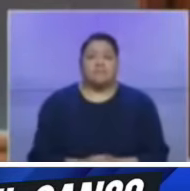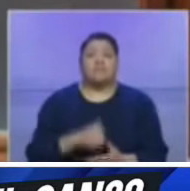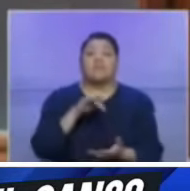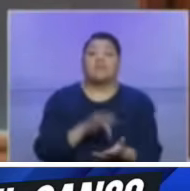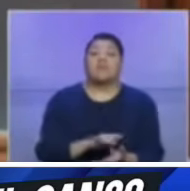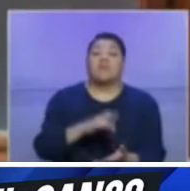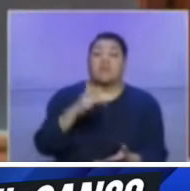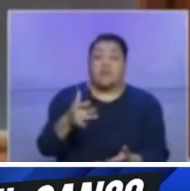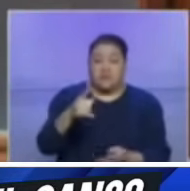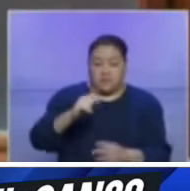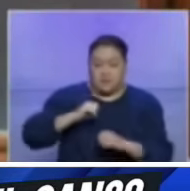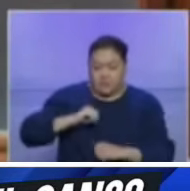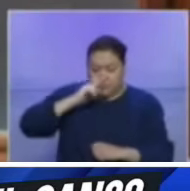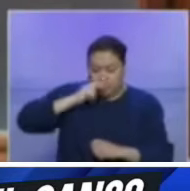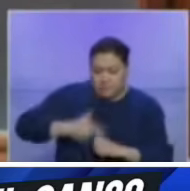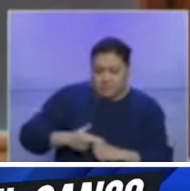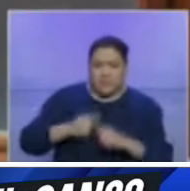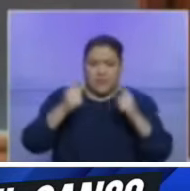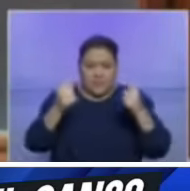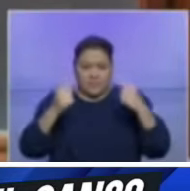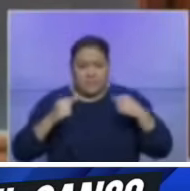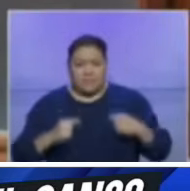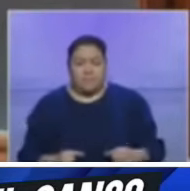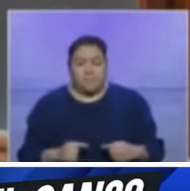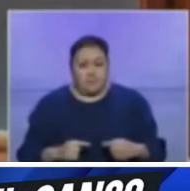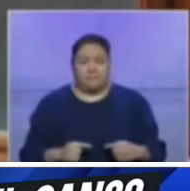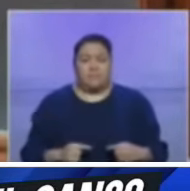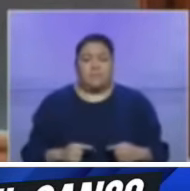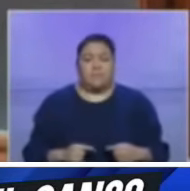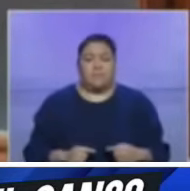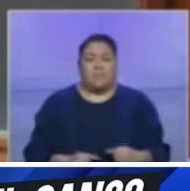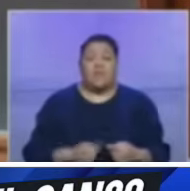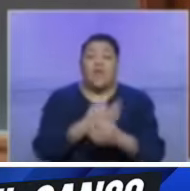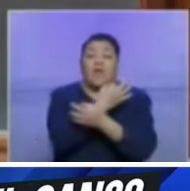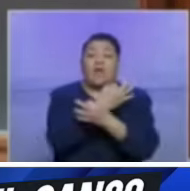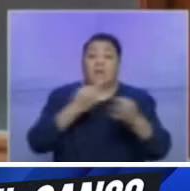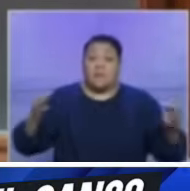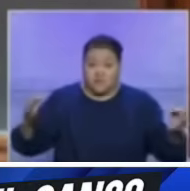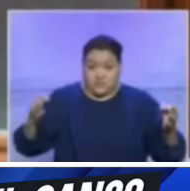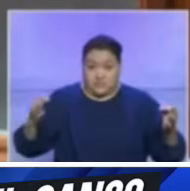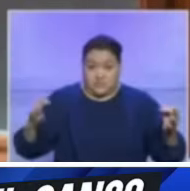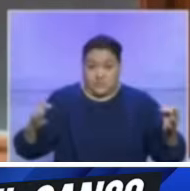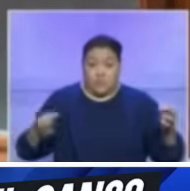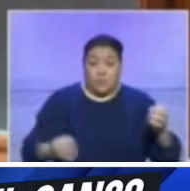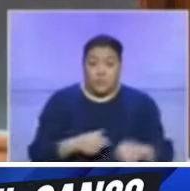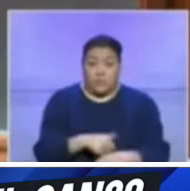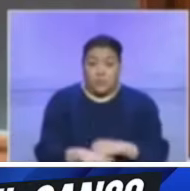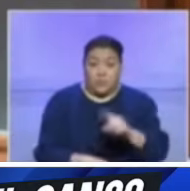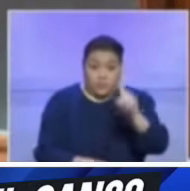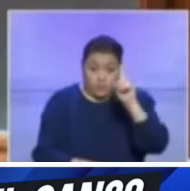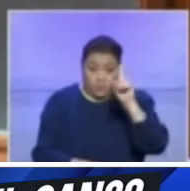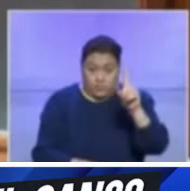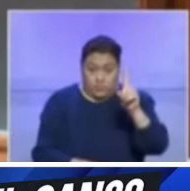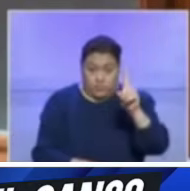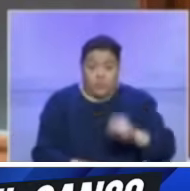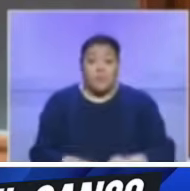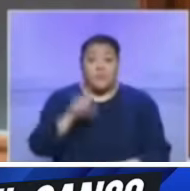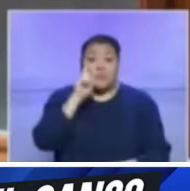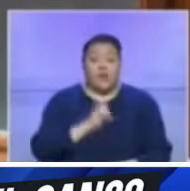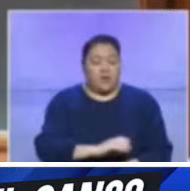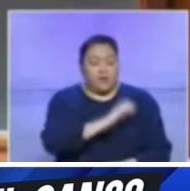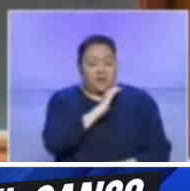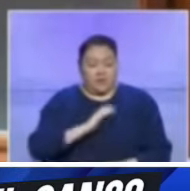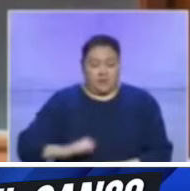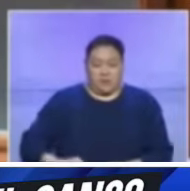Gracias, señor secretario. En consecuencia, se declara, primero, la candidata